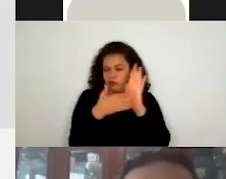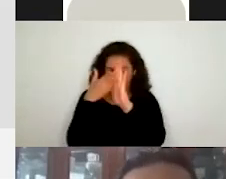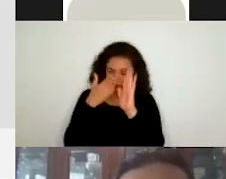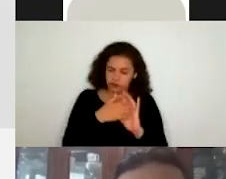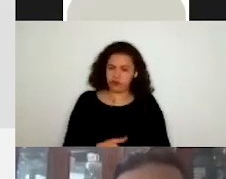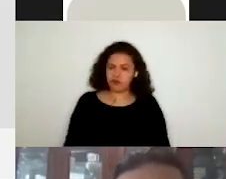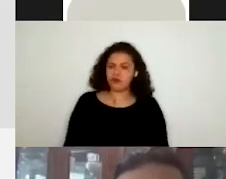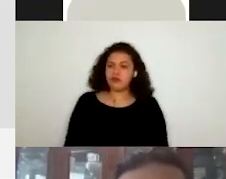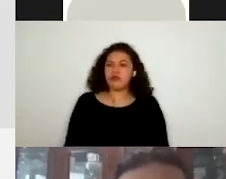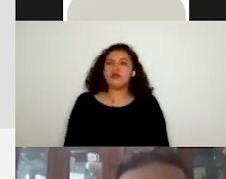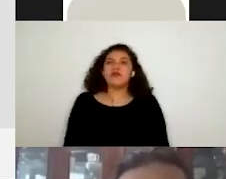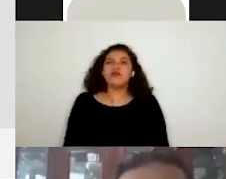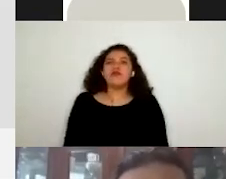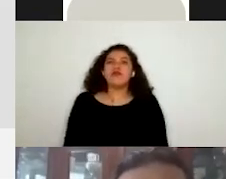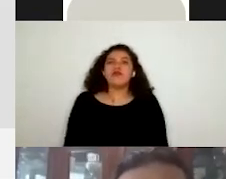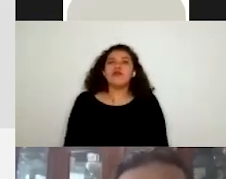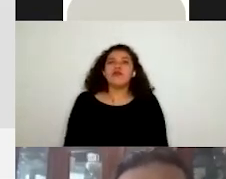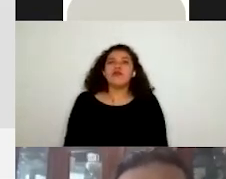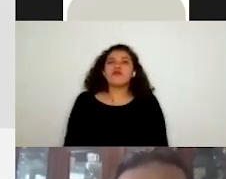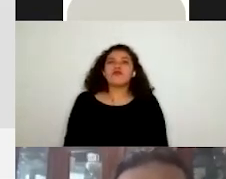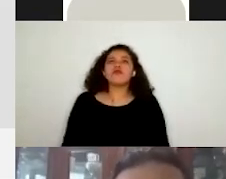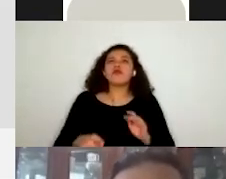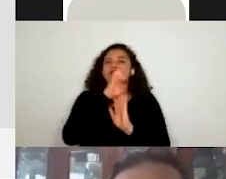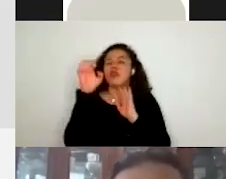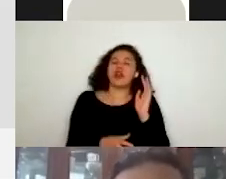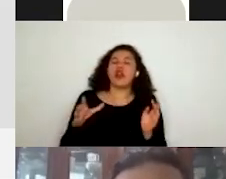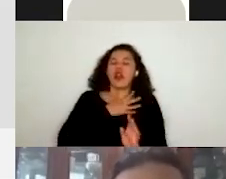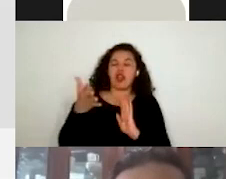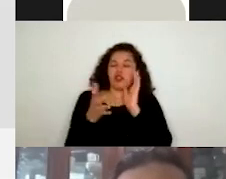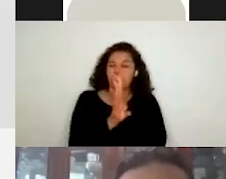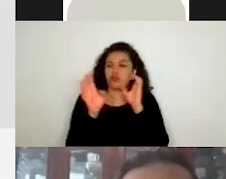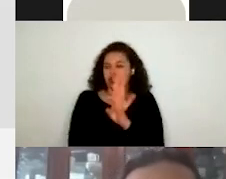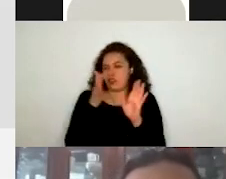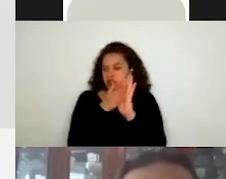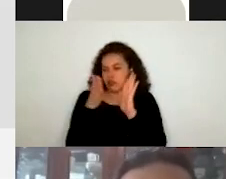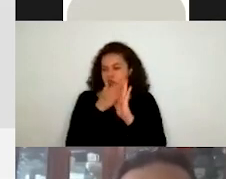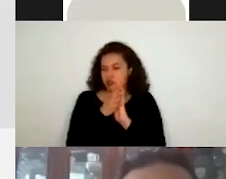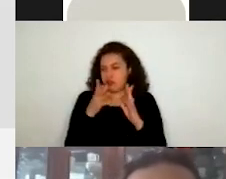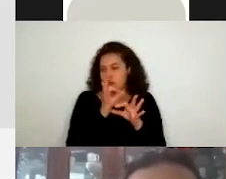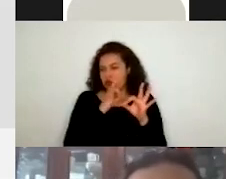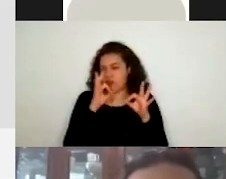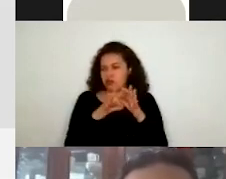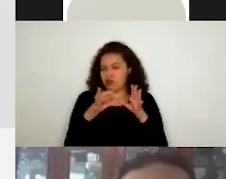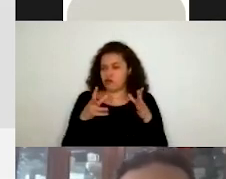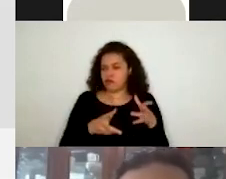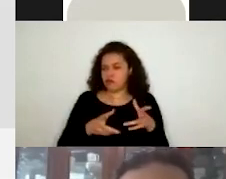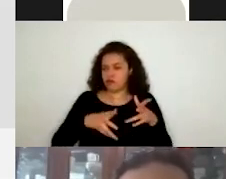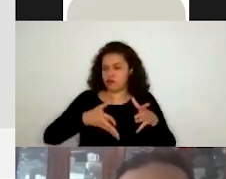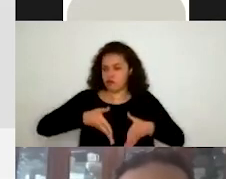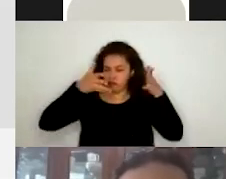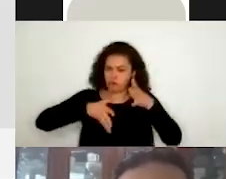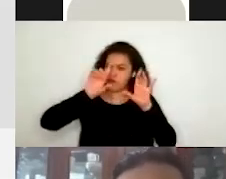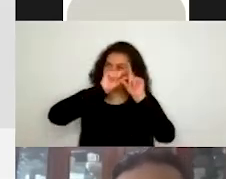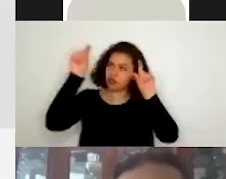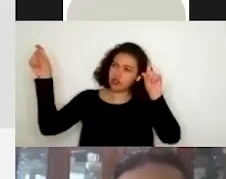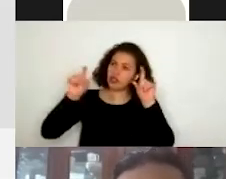este caso, como de ejemplo, dice, se encuentra resuelta a base de elementos de concreto, cadenas, castillos, traves